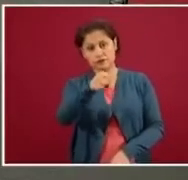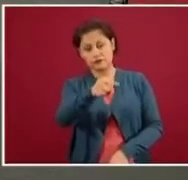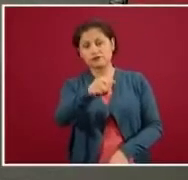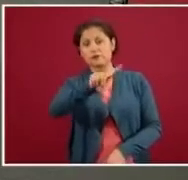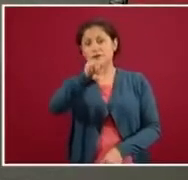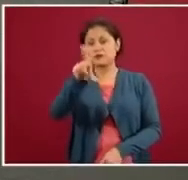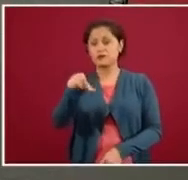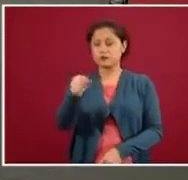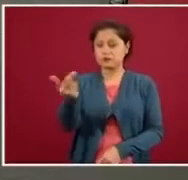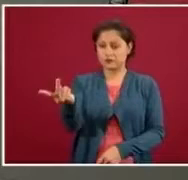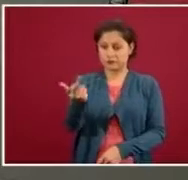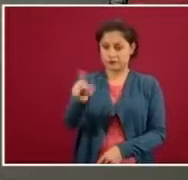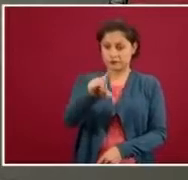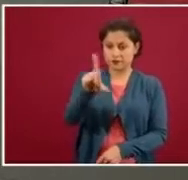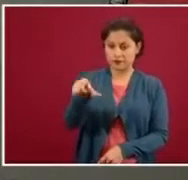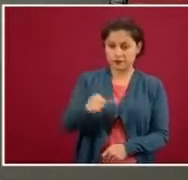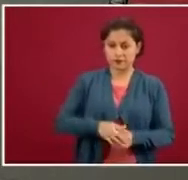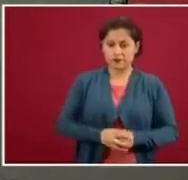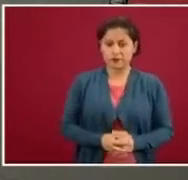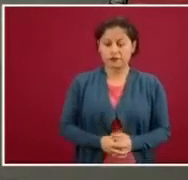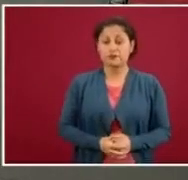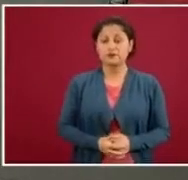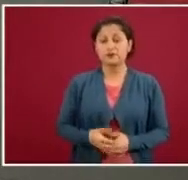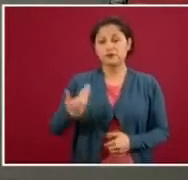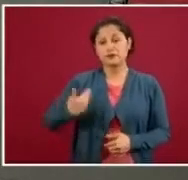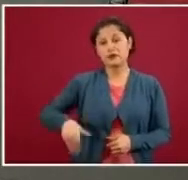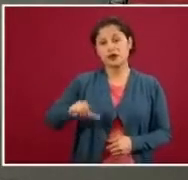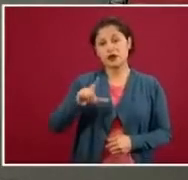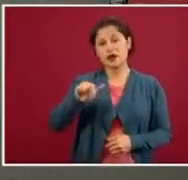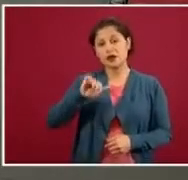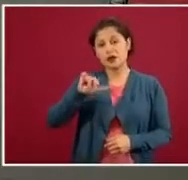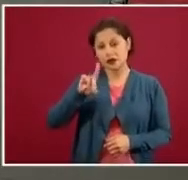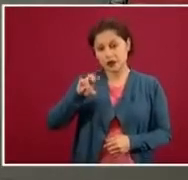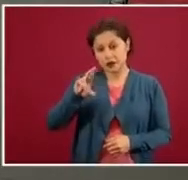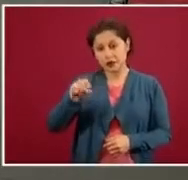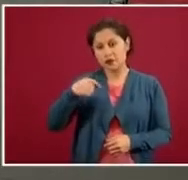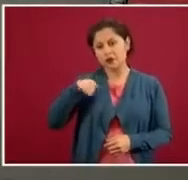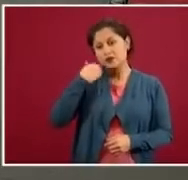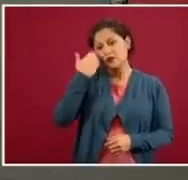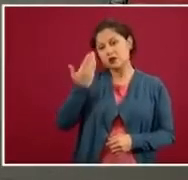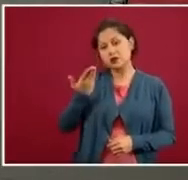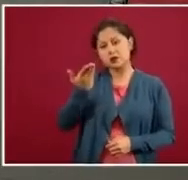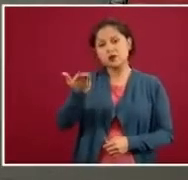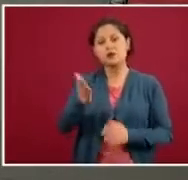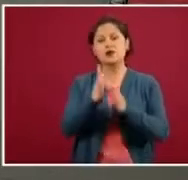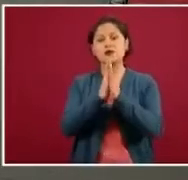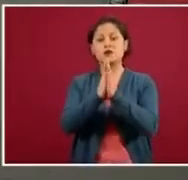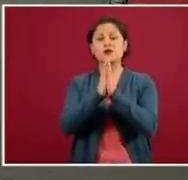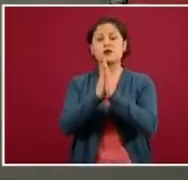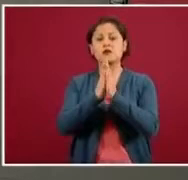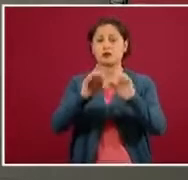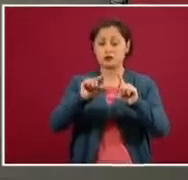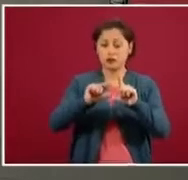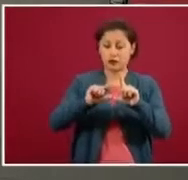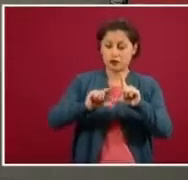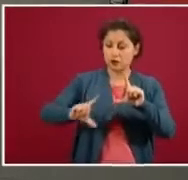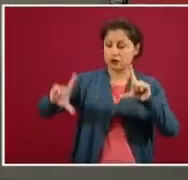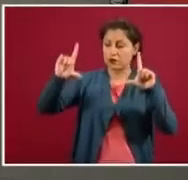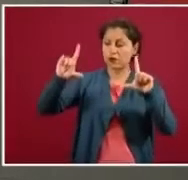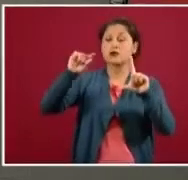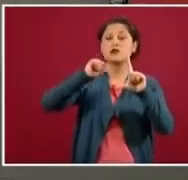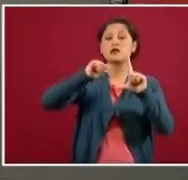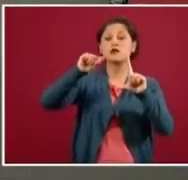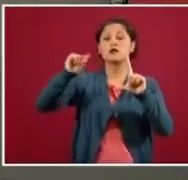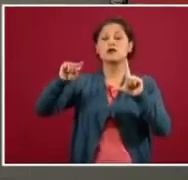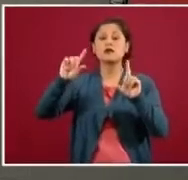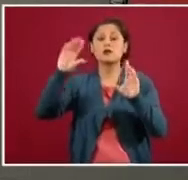y luego ustedes dos, y luego usted. Alejandro Espainuria, yo quisiera solicitarle que si también en las gráficas nos puede también